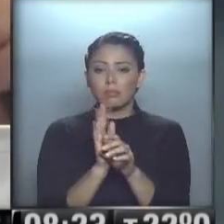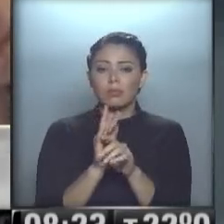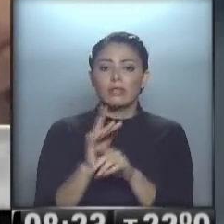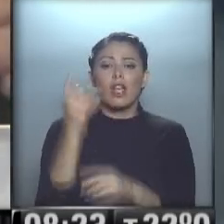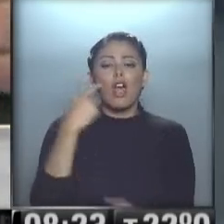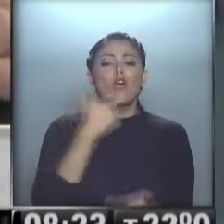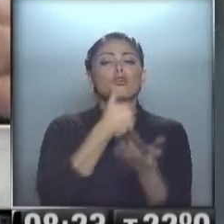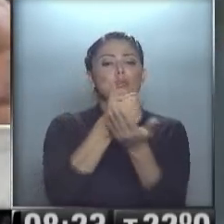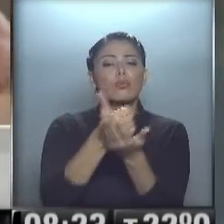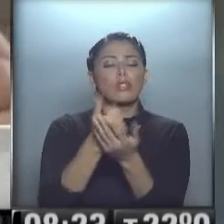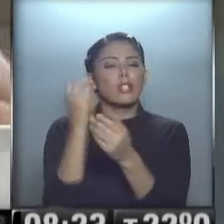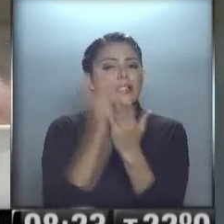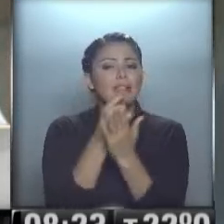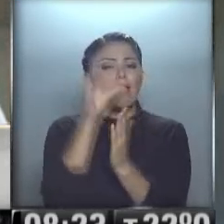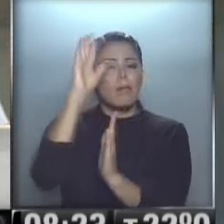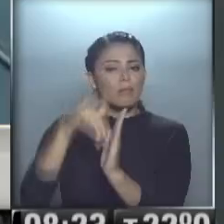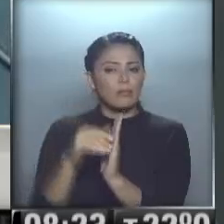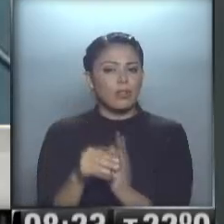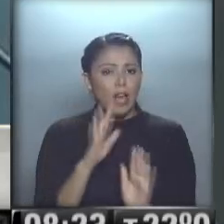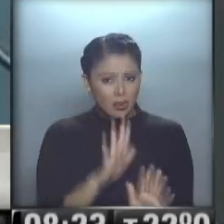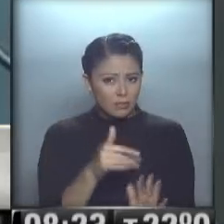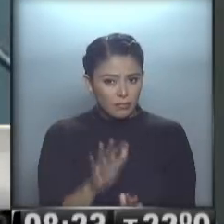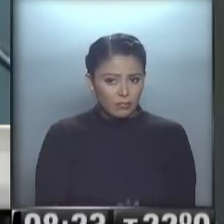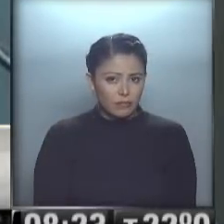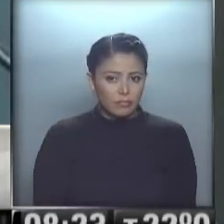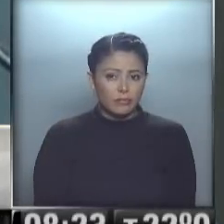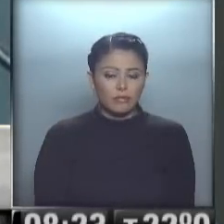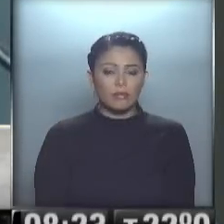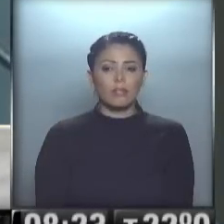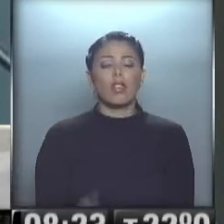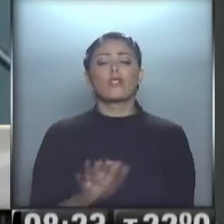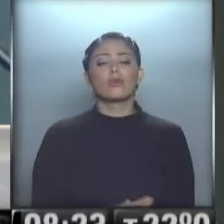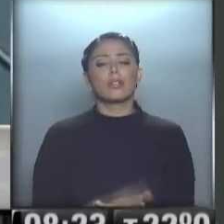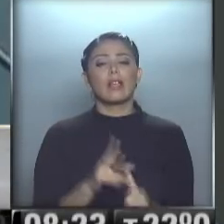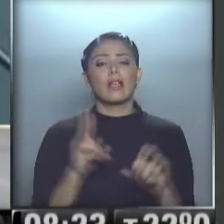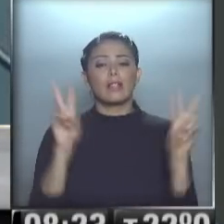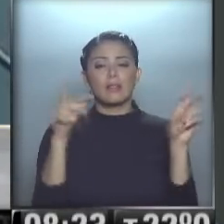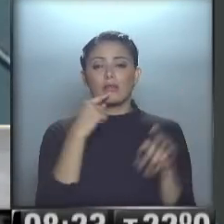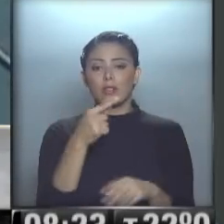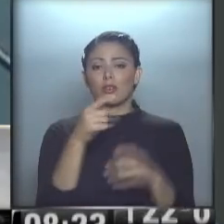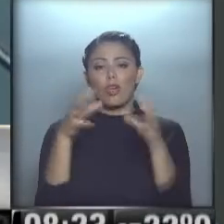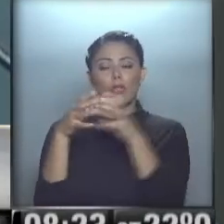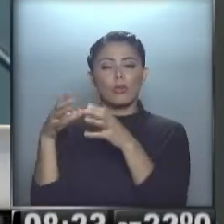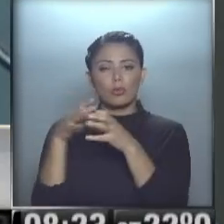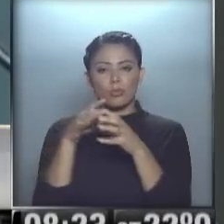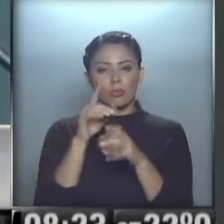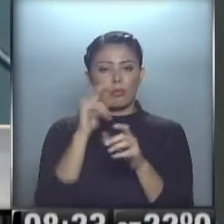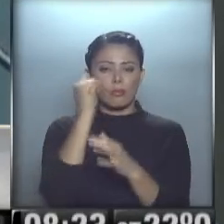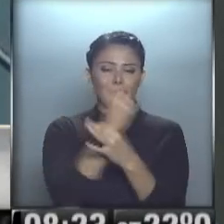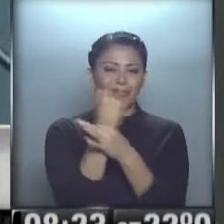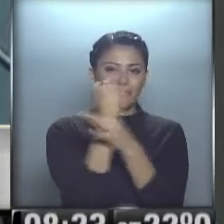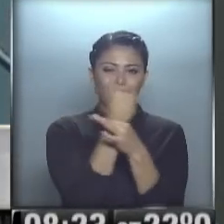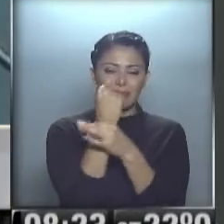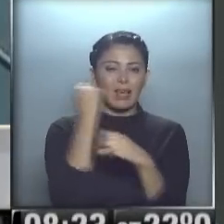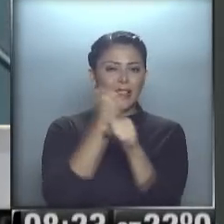subsidios bueno preguntarle si esto es así gracias Bueno respecto al tema de lo que yo siempre denomino agentes encubiertos de las usinas